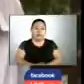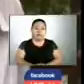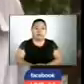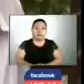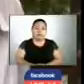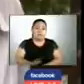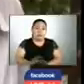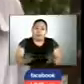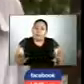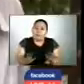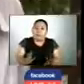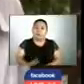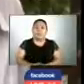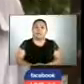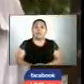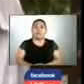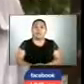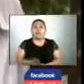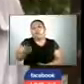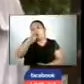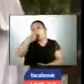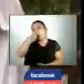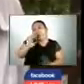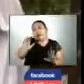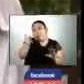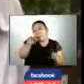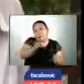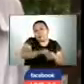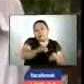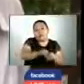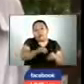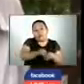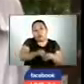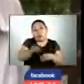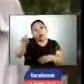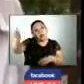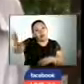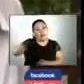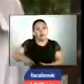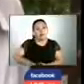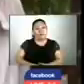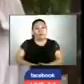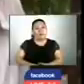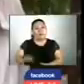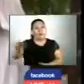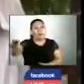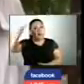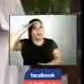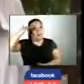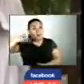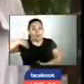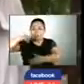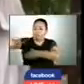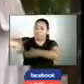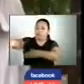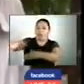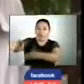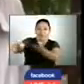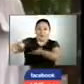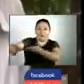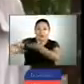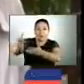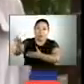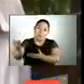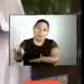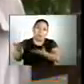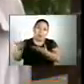lo más para la comida voy sacando hay una una muchacha que tiene comedor ahí en el